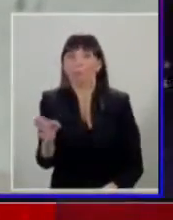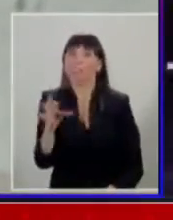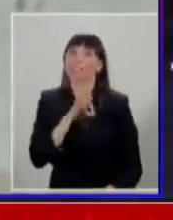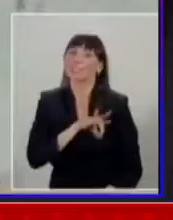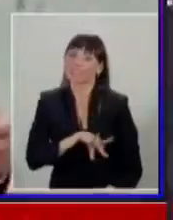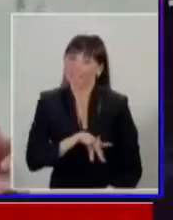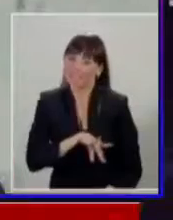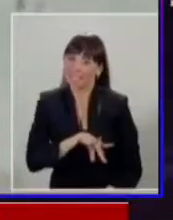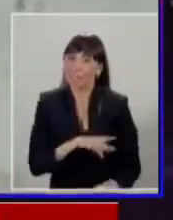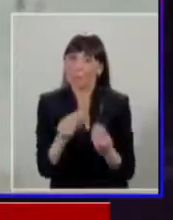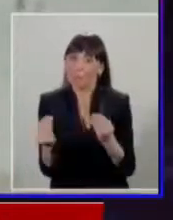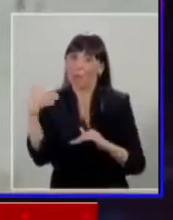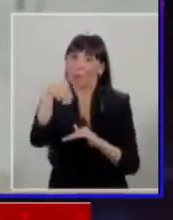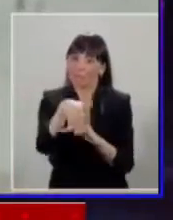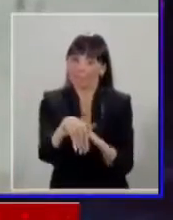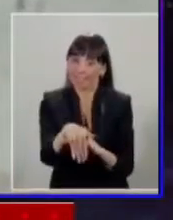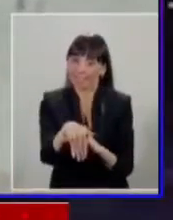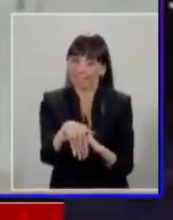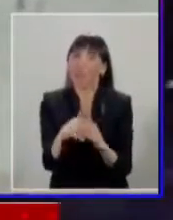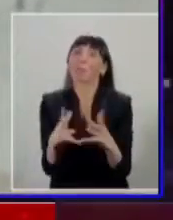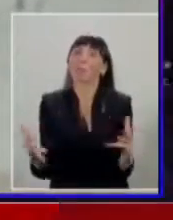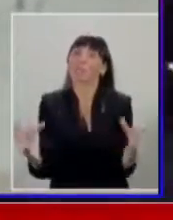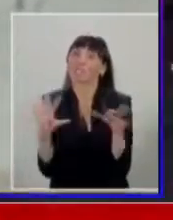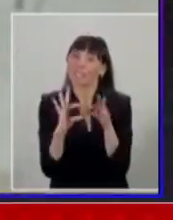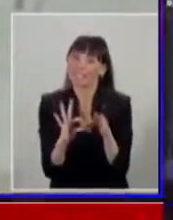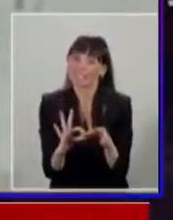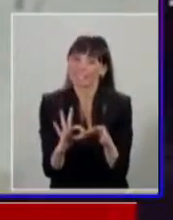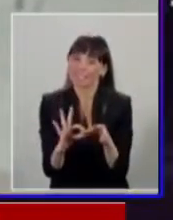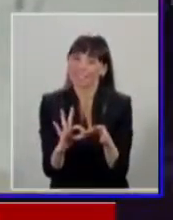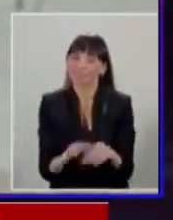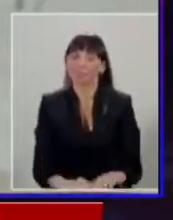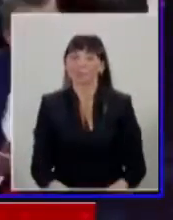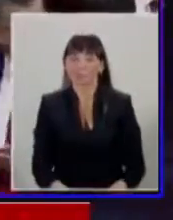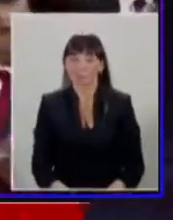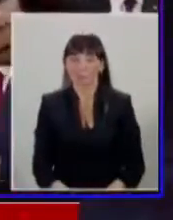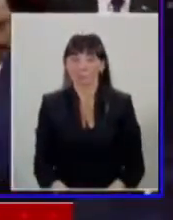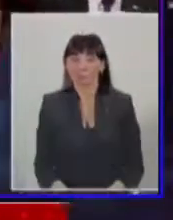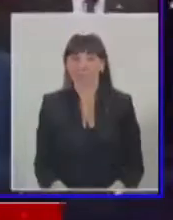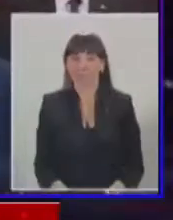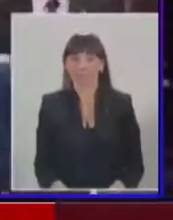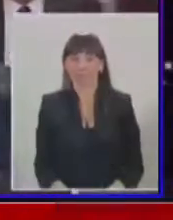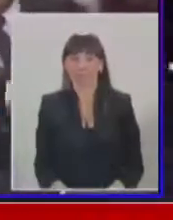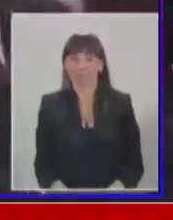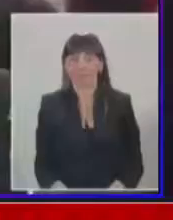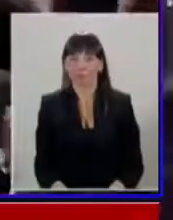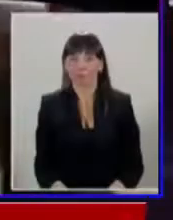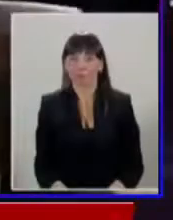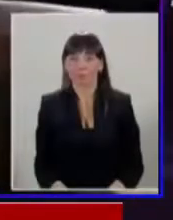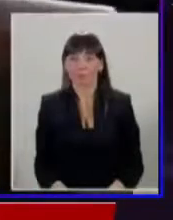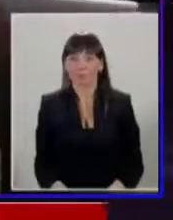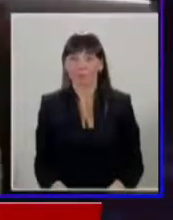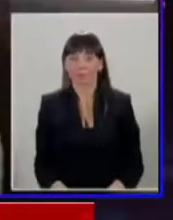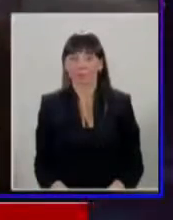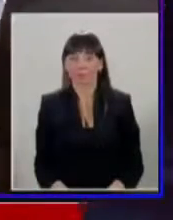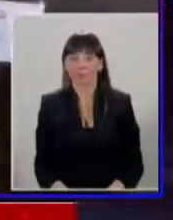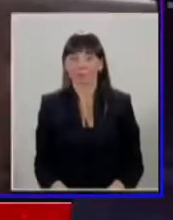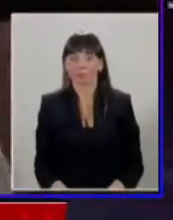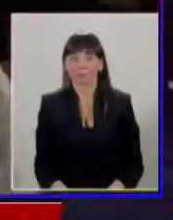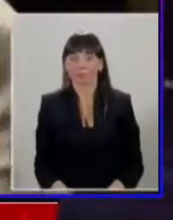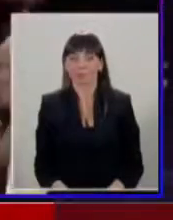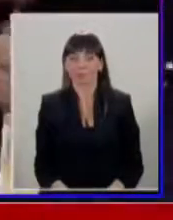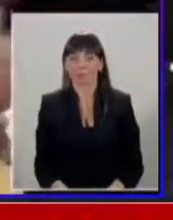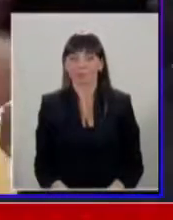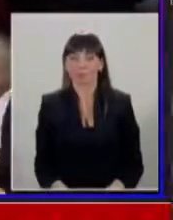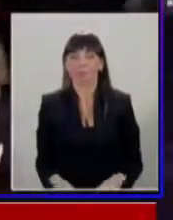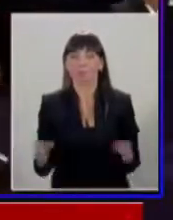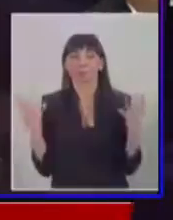lo primero es que debe vamos a tener que esperar finalmente una bajada por parte de las autoridades regionales a como